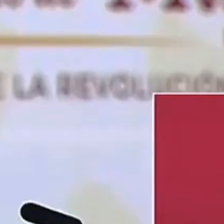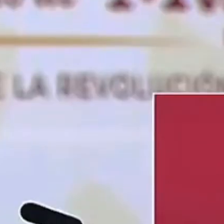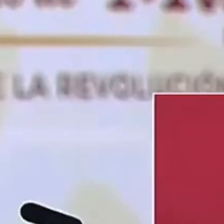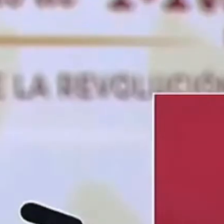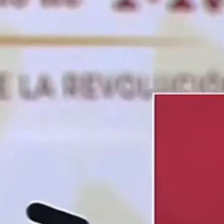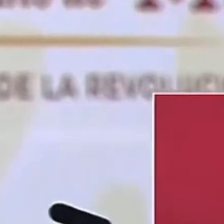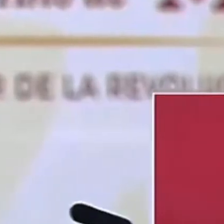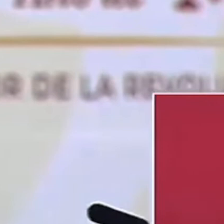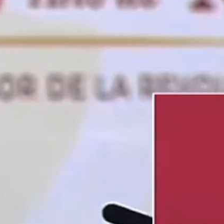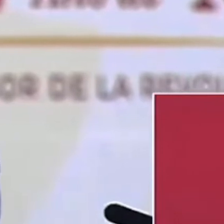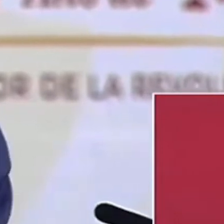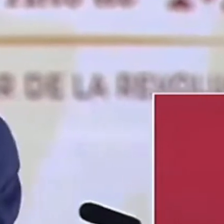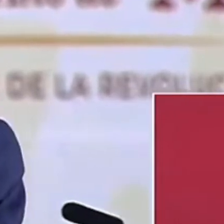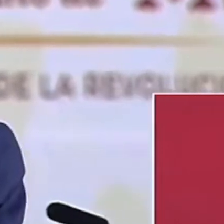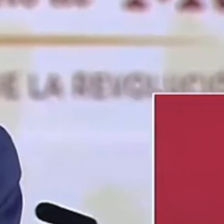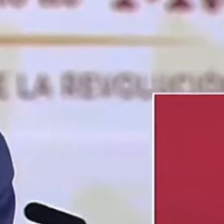Pero bueno, ya dije,